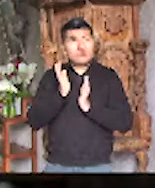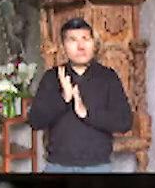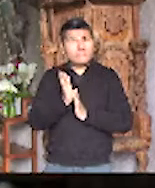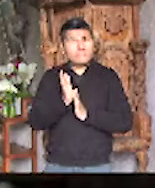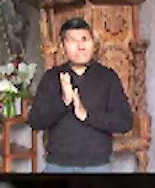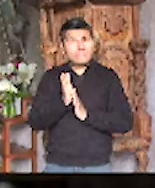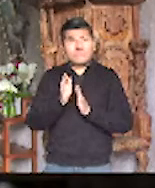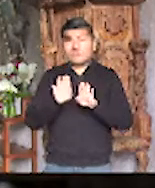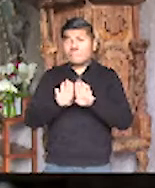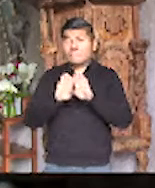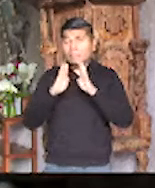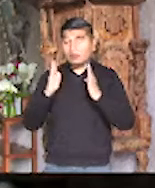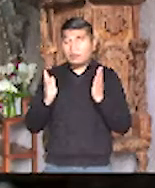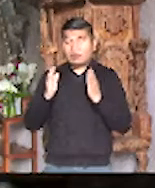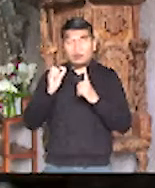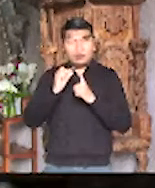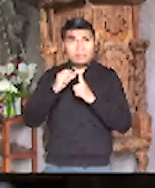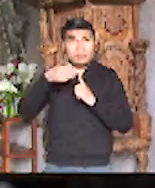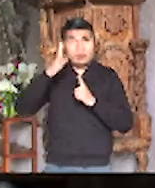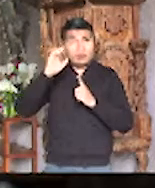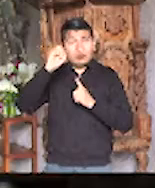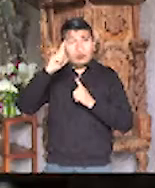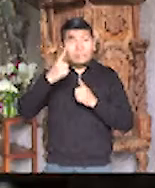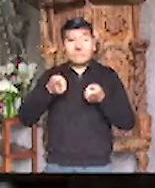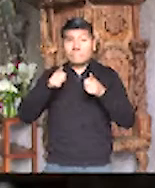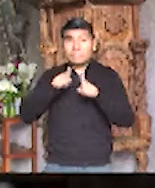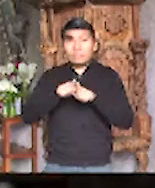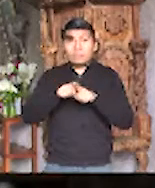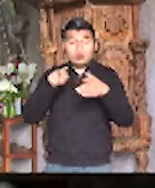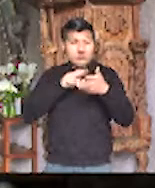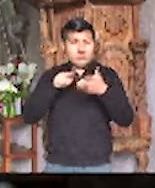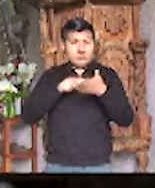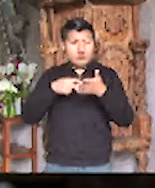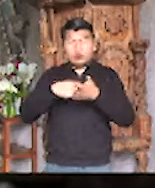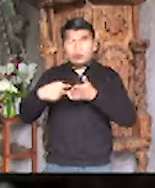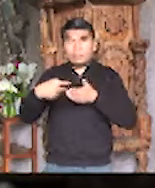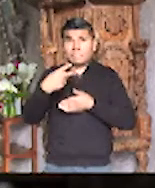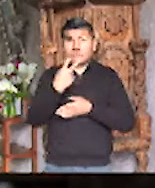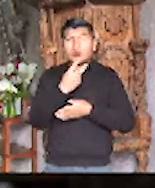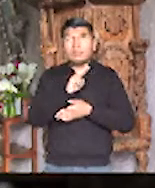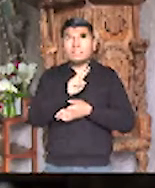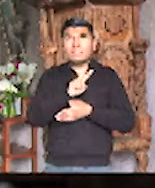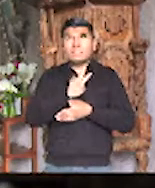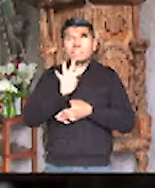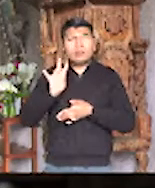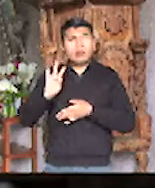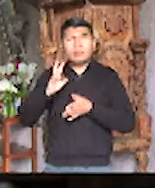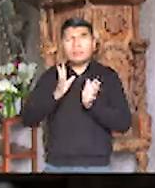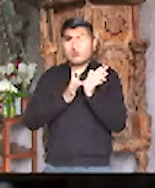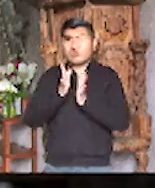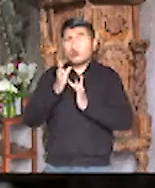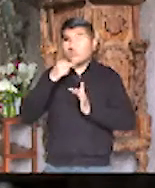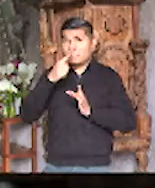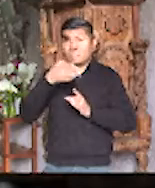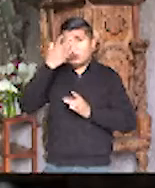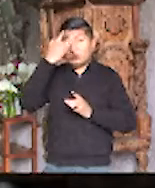abramos la palabra de dios y cuando leemos el versículo 27 dios nos ha dicho porque